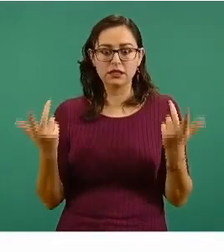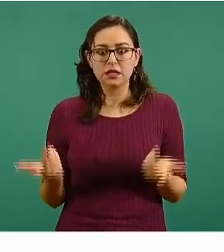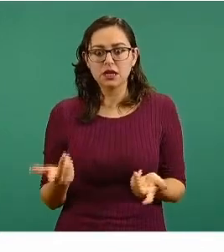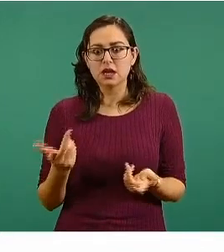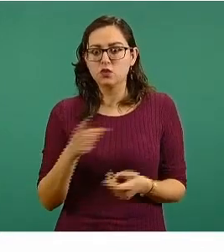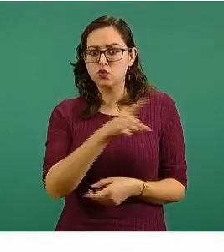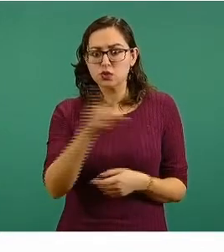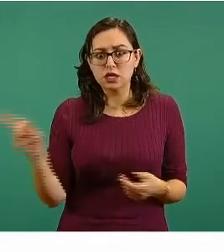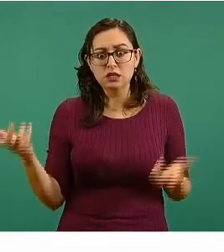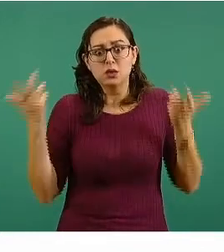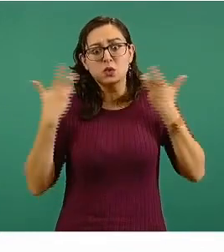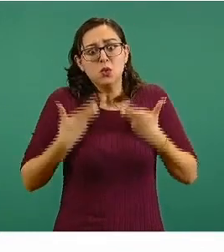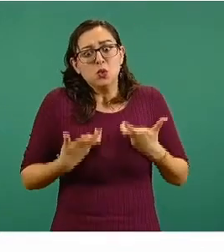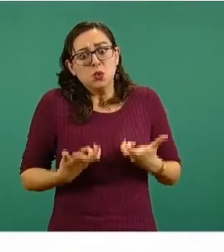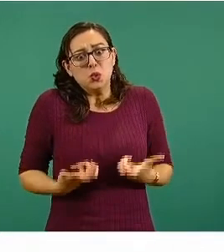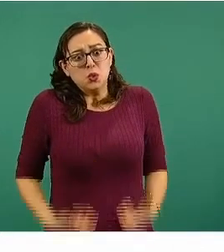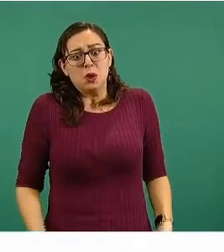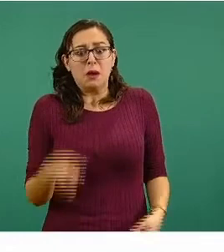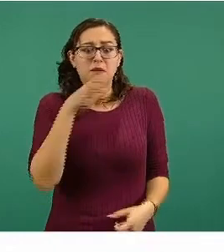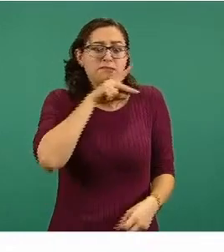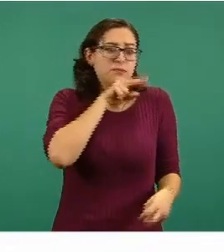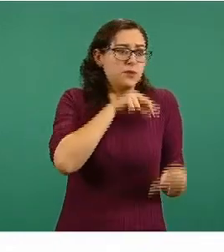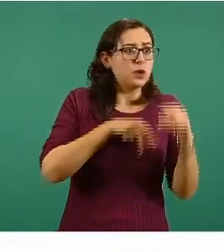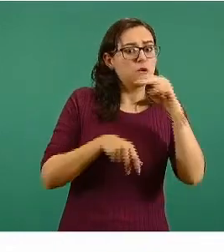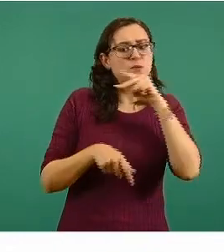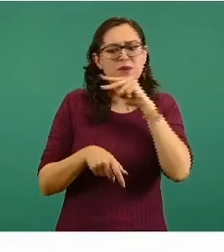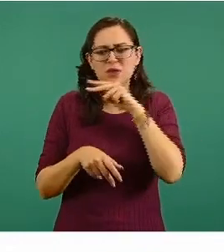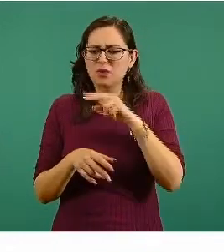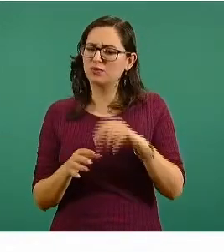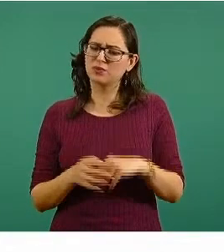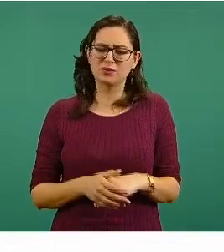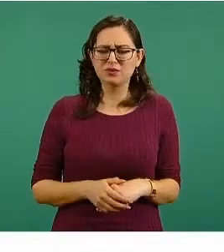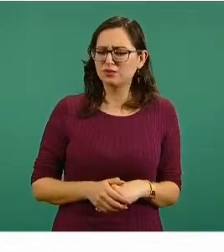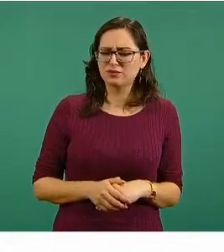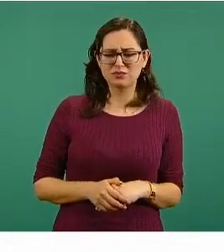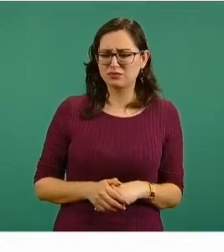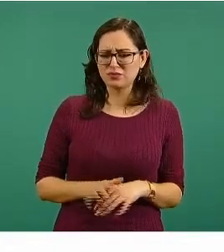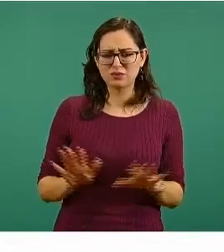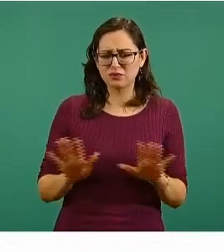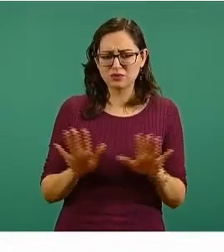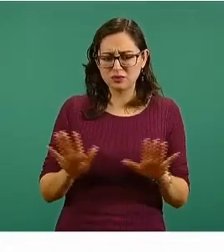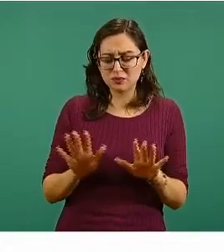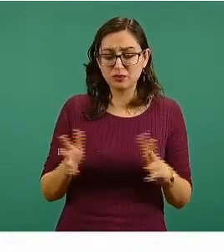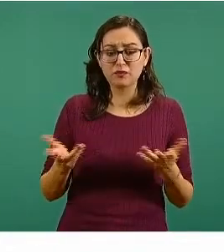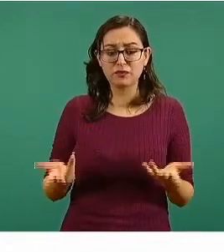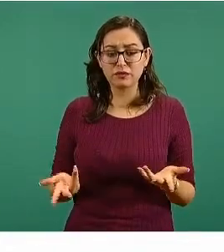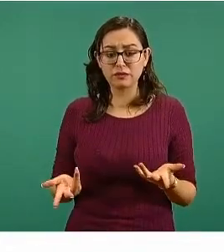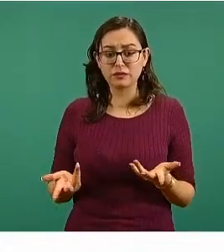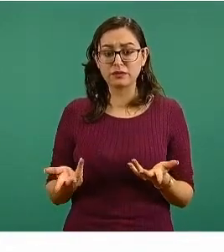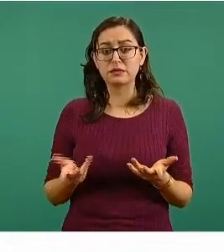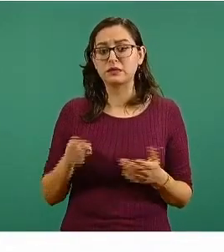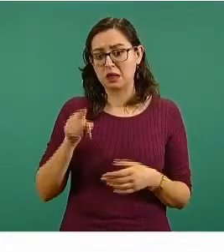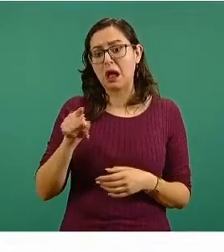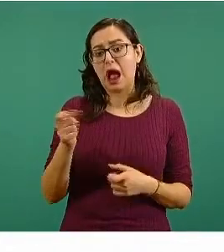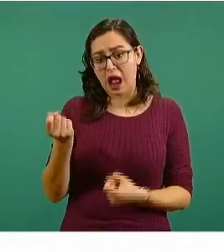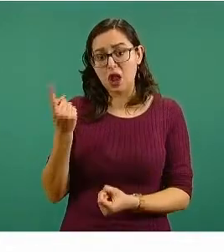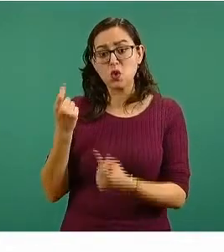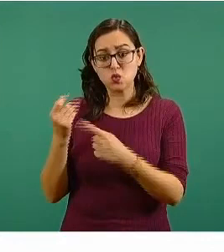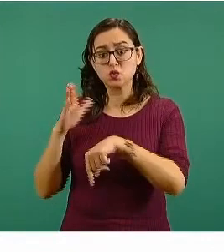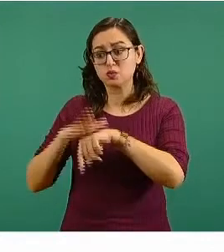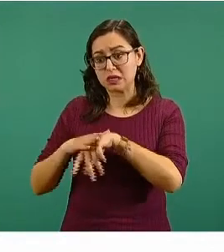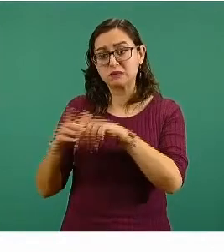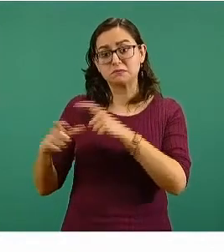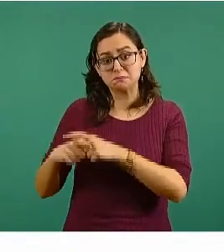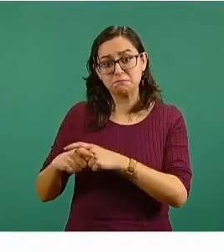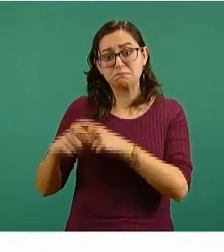debe sorprender, no debe ser un motivo de preocupación, estarán subiendo el número. Espero que no empiecen a aparecer noticias de ya